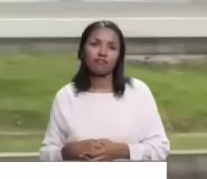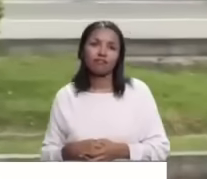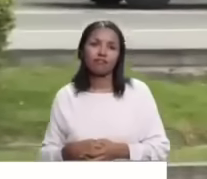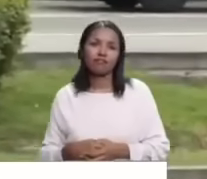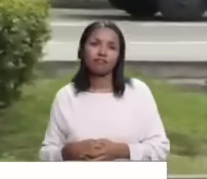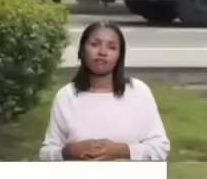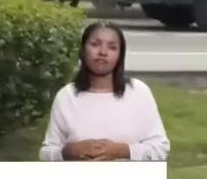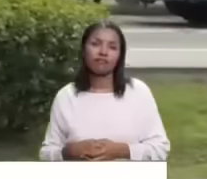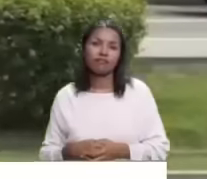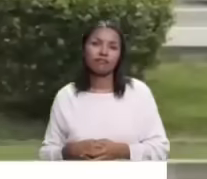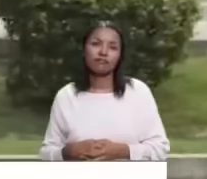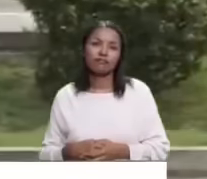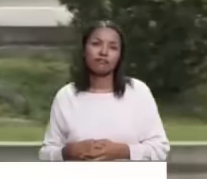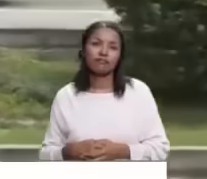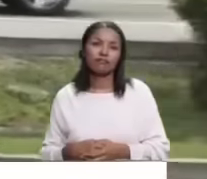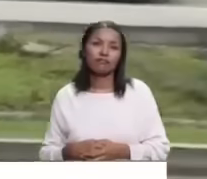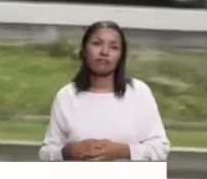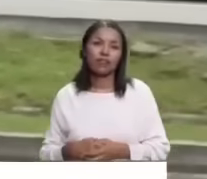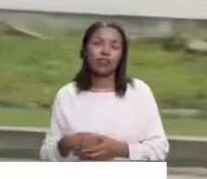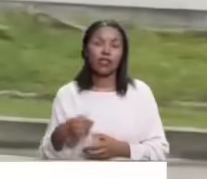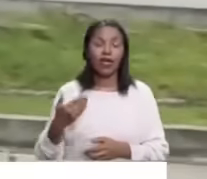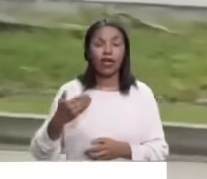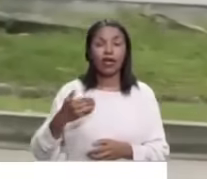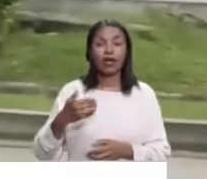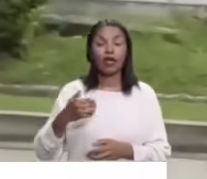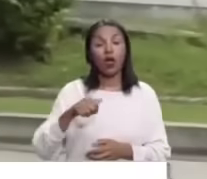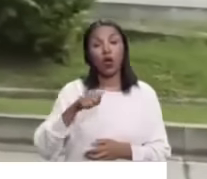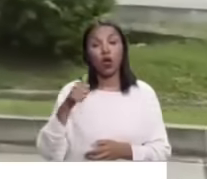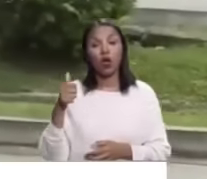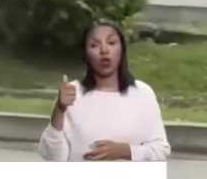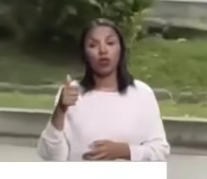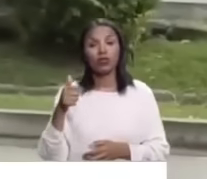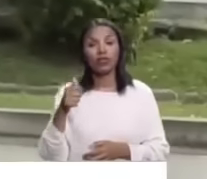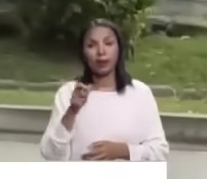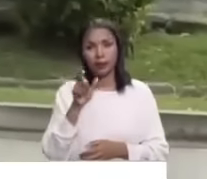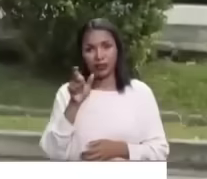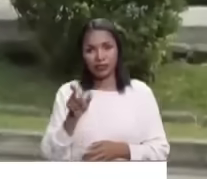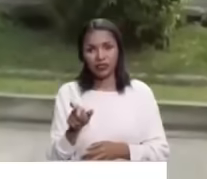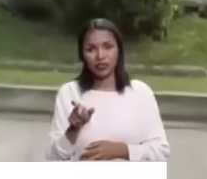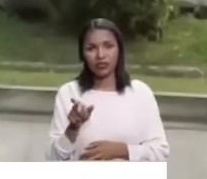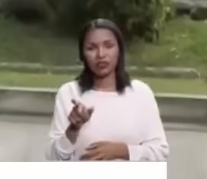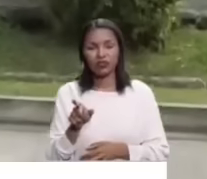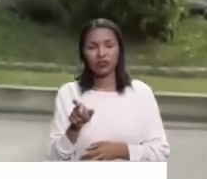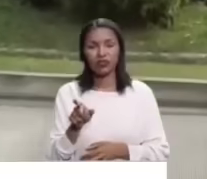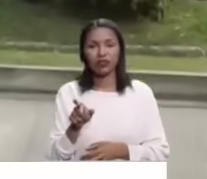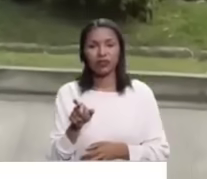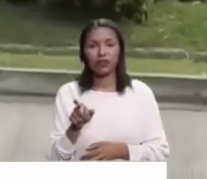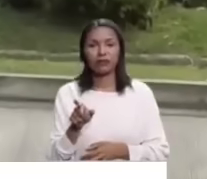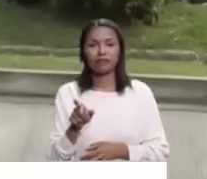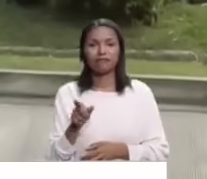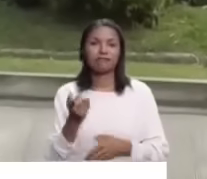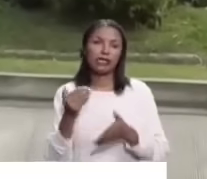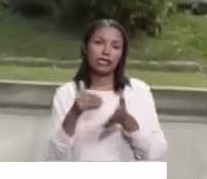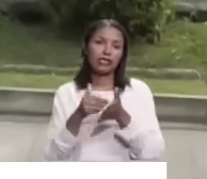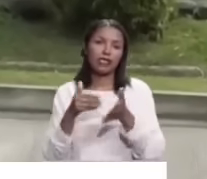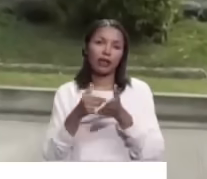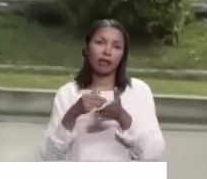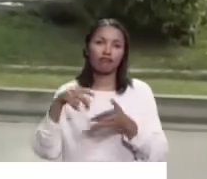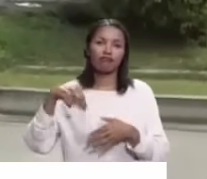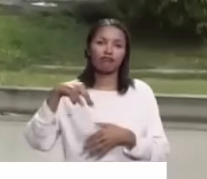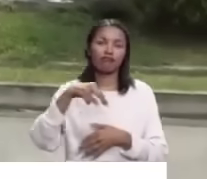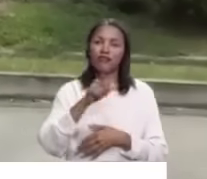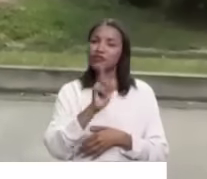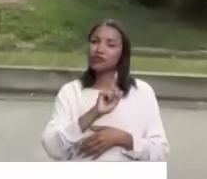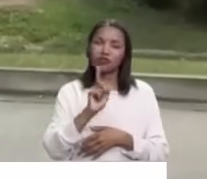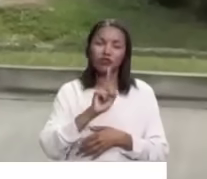está desviando otra persona, imagínense, otra persona que venía pasando a pie por el sector.